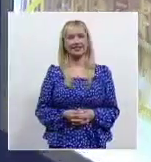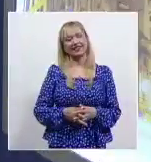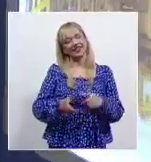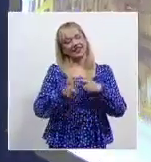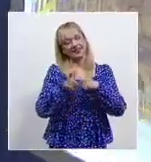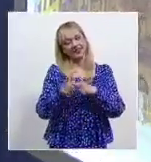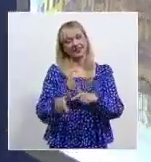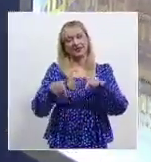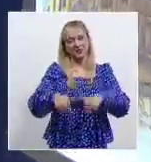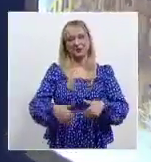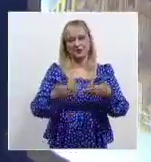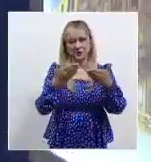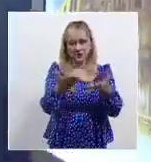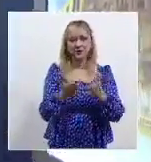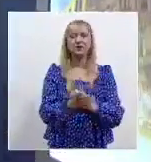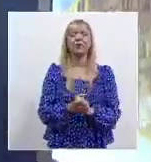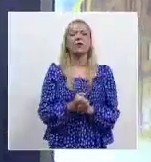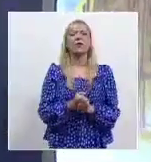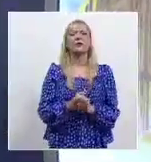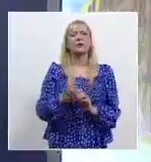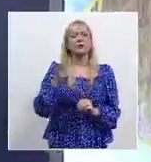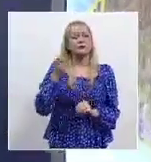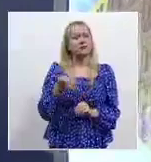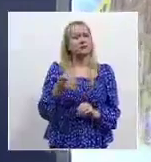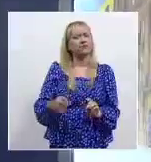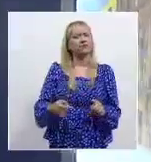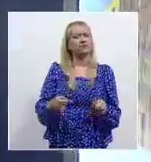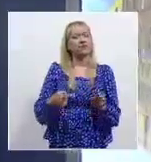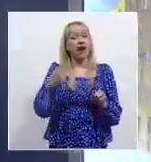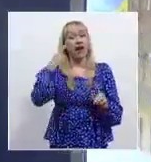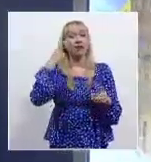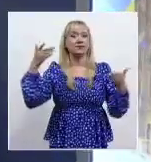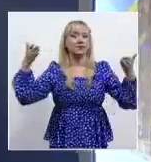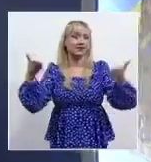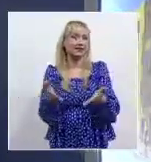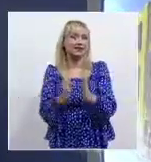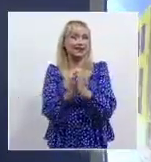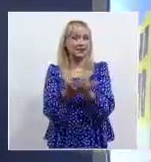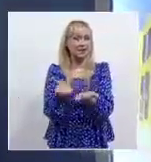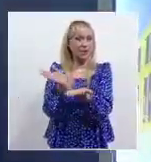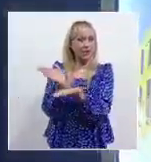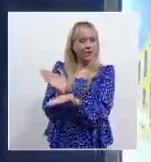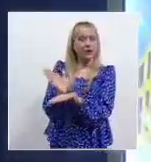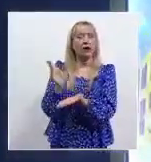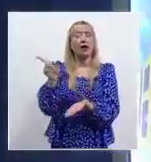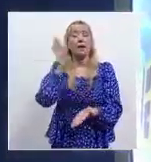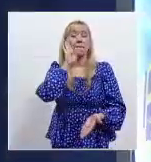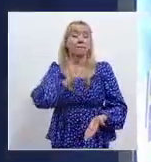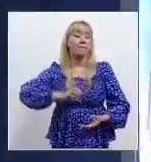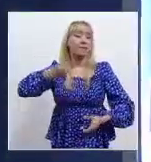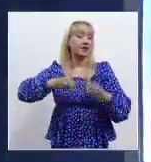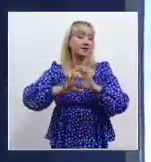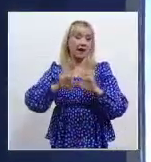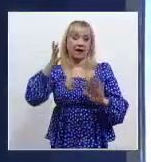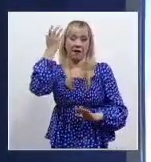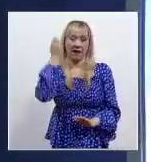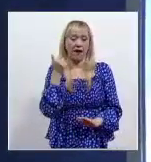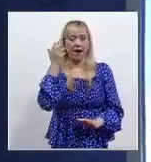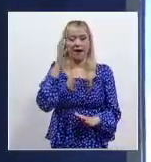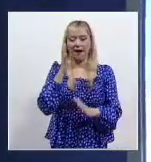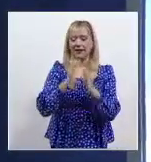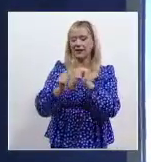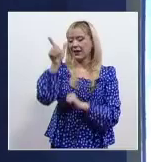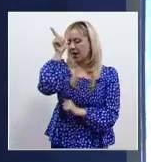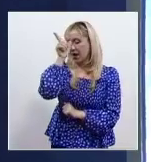Estamos de regreso con más información. Durante la presentación de un libro, la ministra en retiro, Margarita Beatriz Luna Ramos, explicó en qué